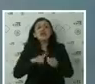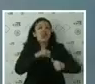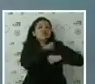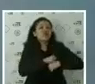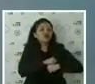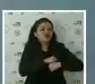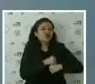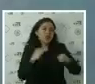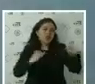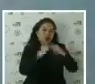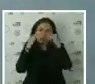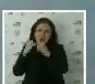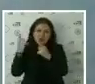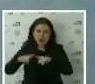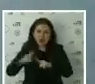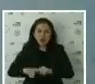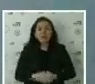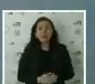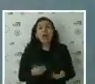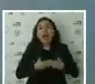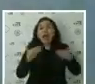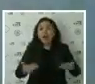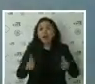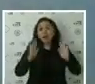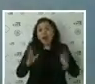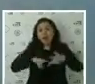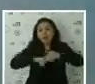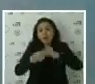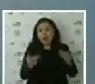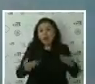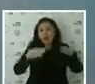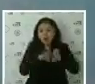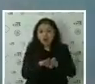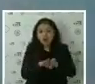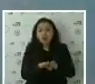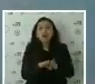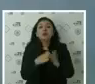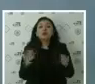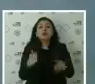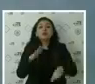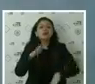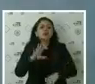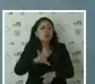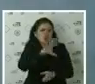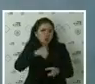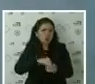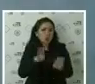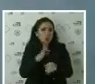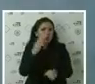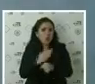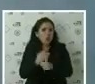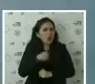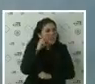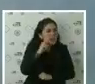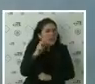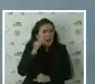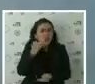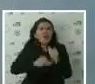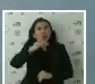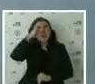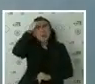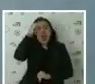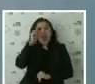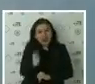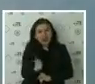tenemos. Para dar paso a las conclusiones, de manera general sobre lo que hemos reflexionado en